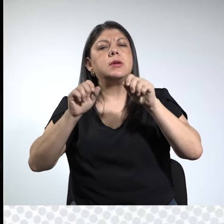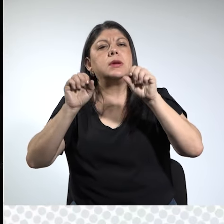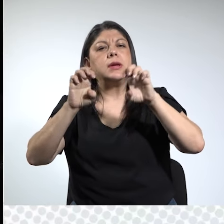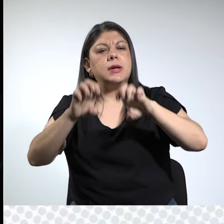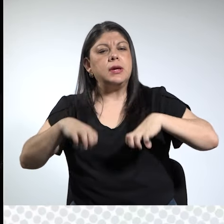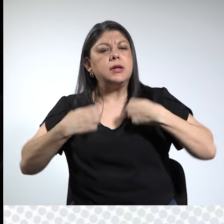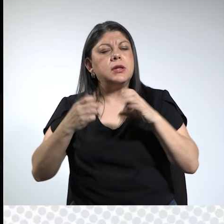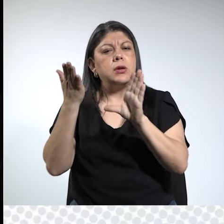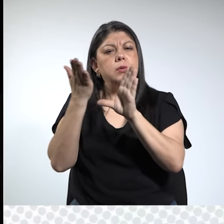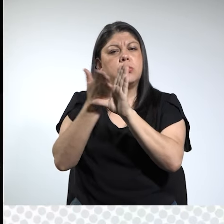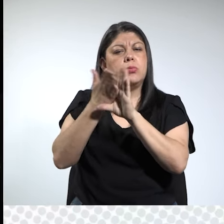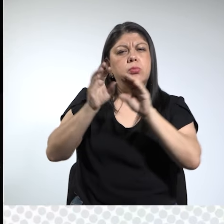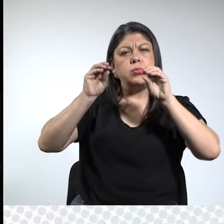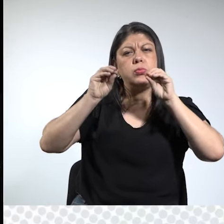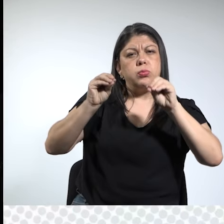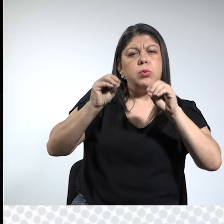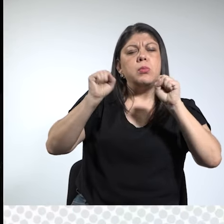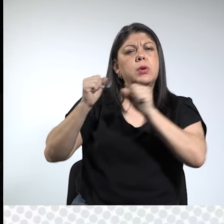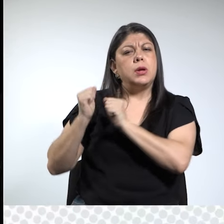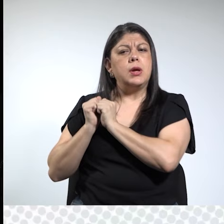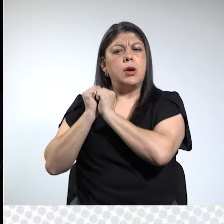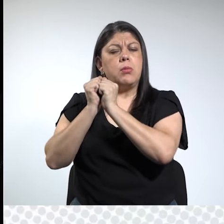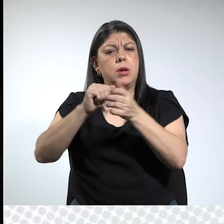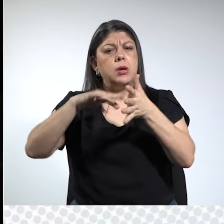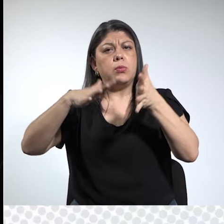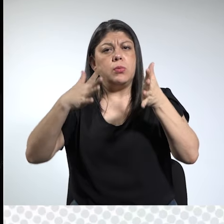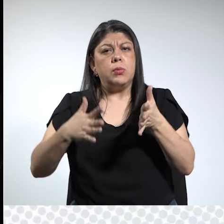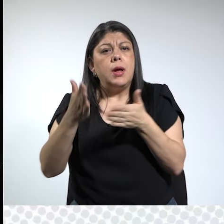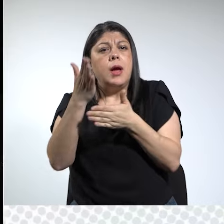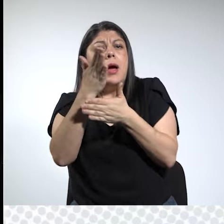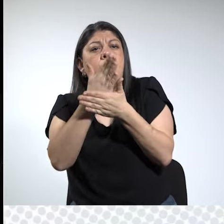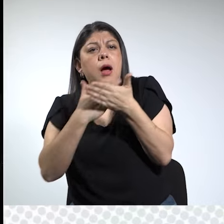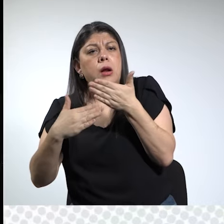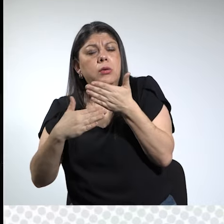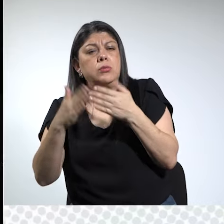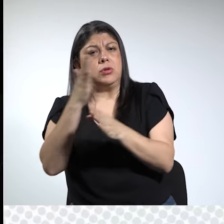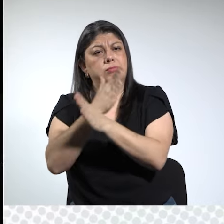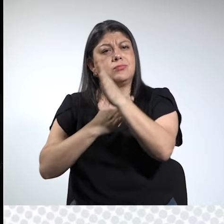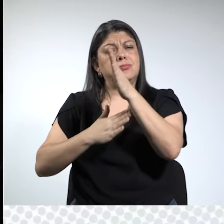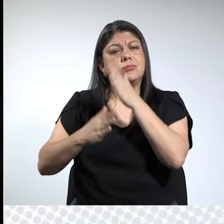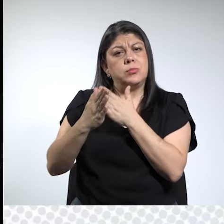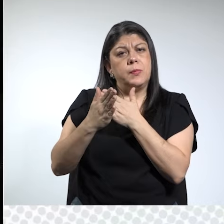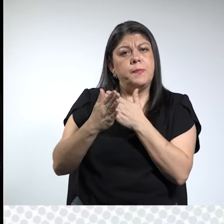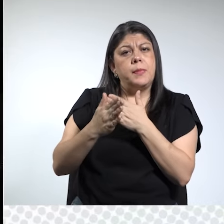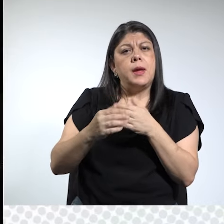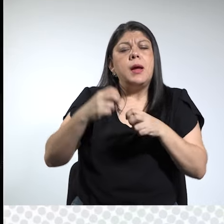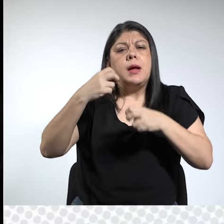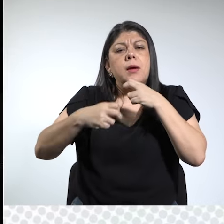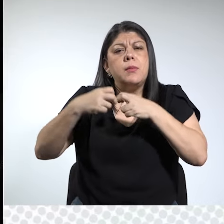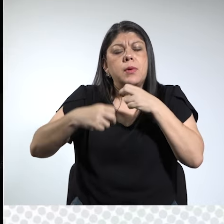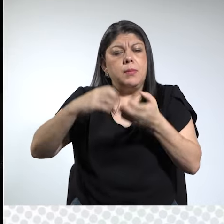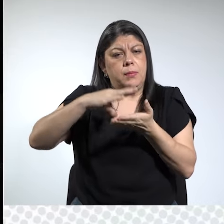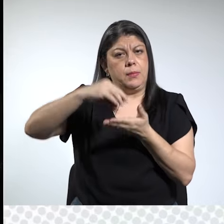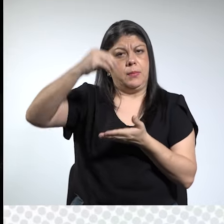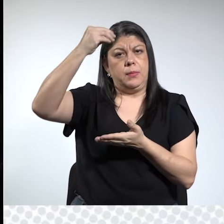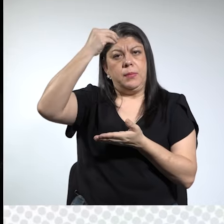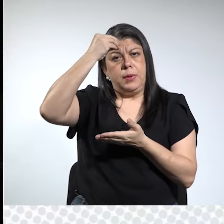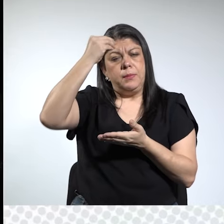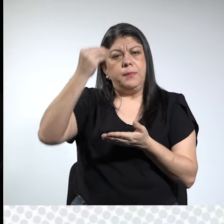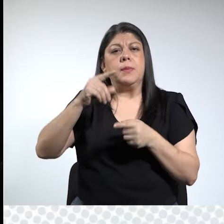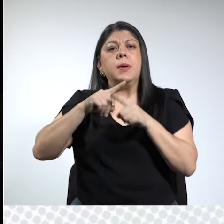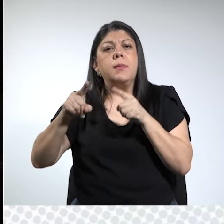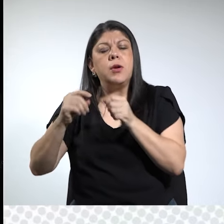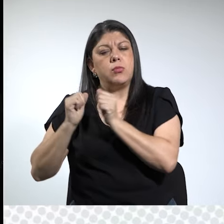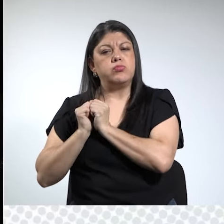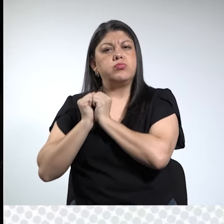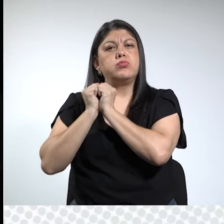existan psicopedagogos que puedan acompañar a los estudiantes que tengan cierto nivel de deficiencia en sus capacidades de aprendizaje, pero que